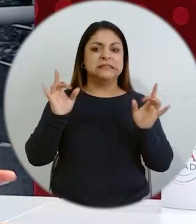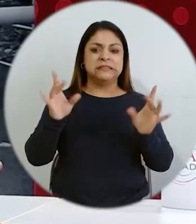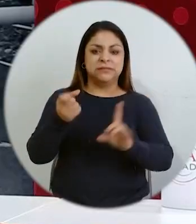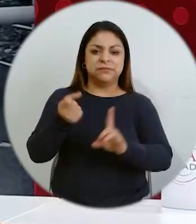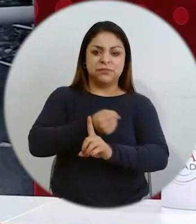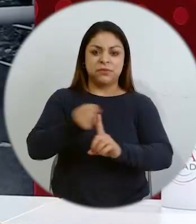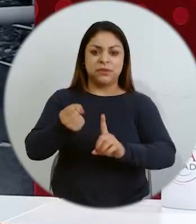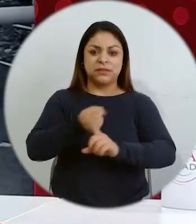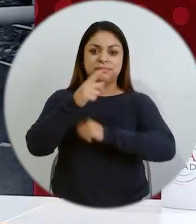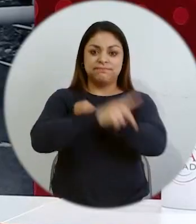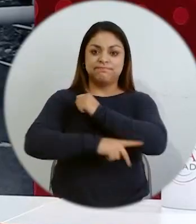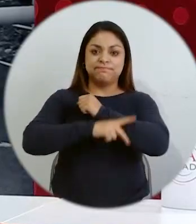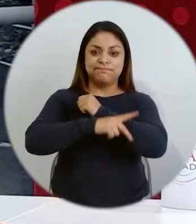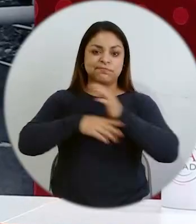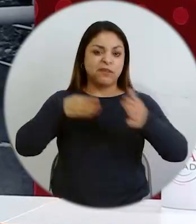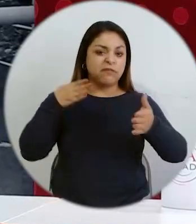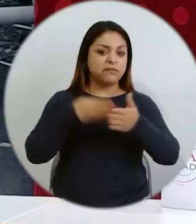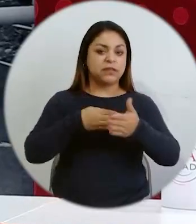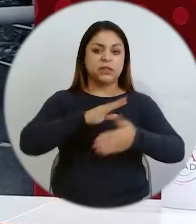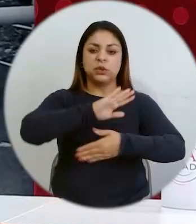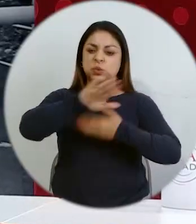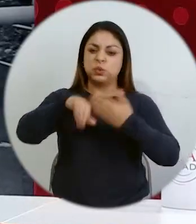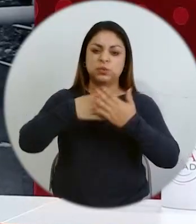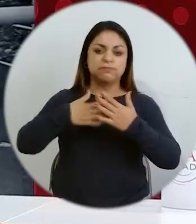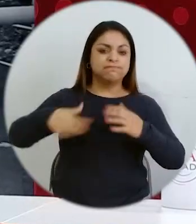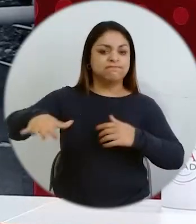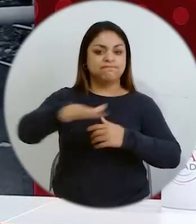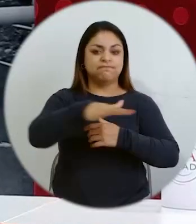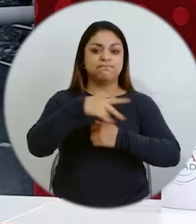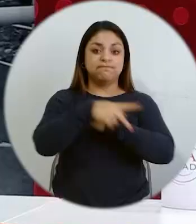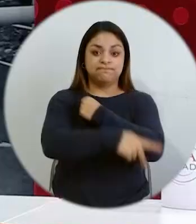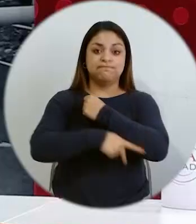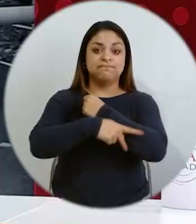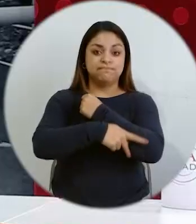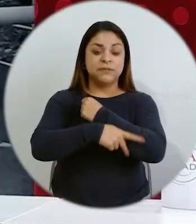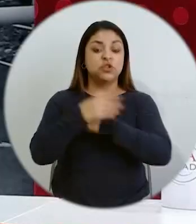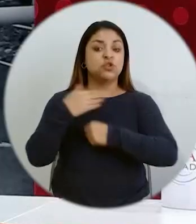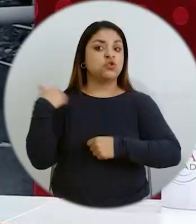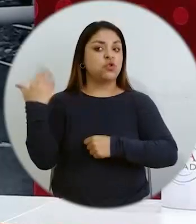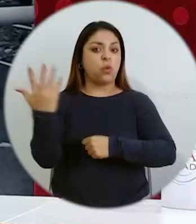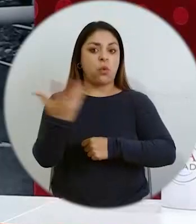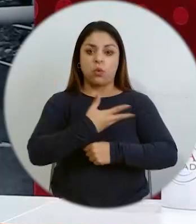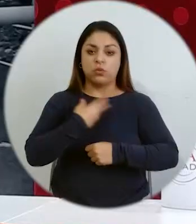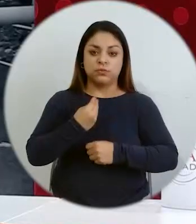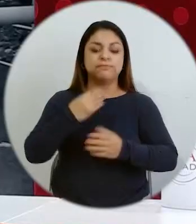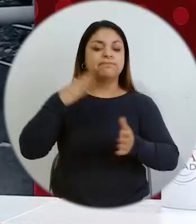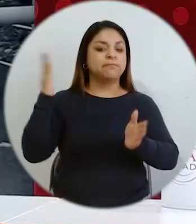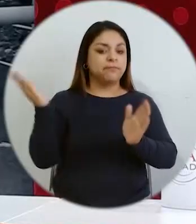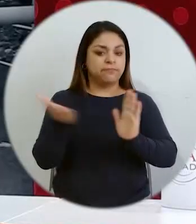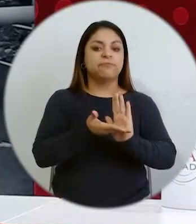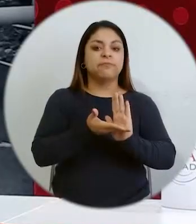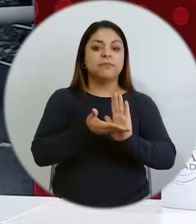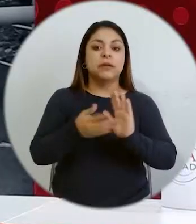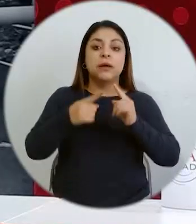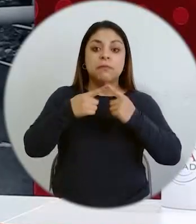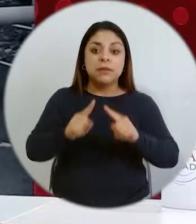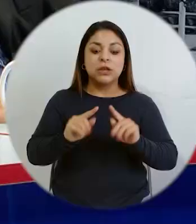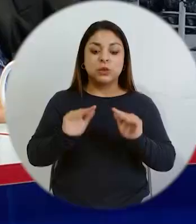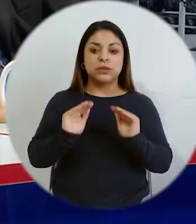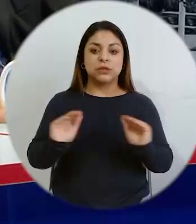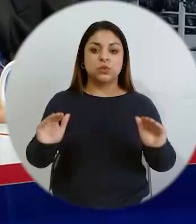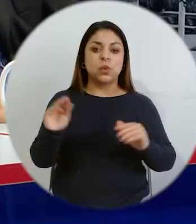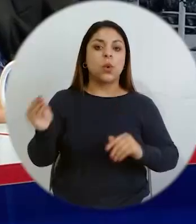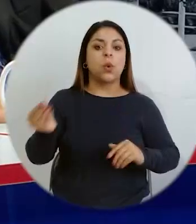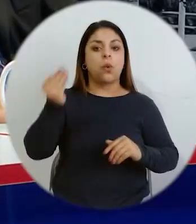a todo el país en general. De una u otra forma todos nos vemos afectados, pero con el tema de niñez y adolescencia, pues sí ha habido un llamado de atención, ¿verdad?, de las